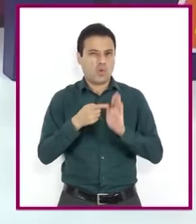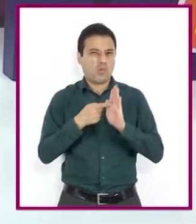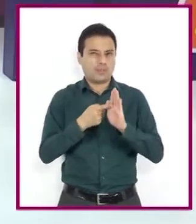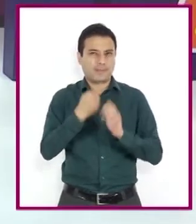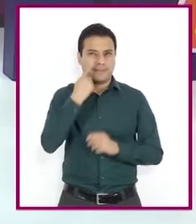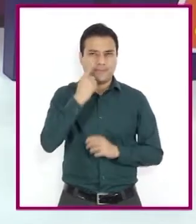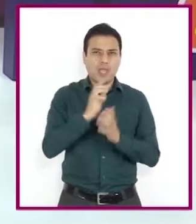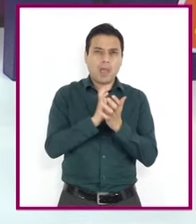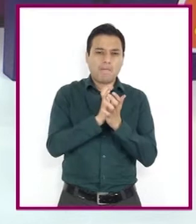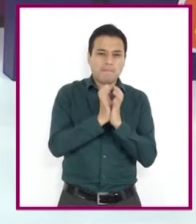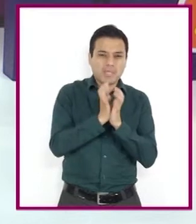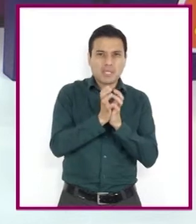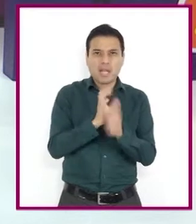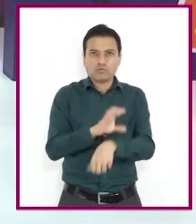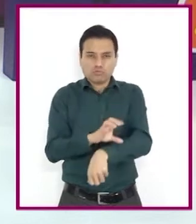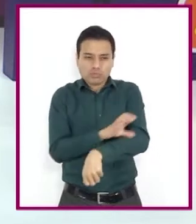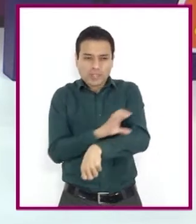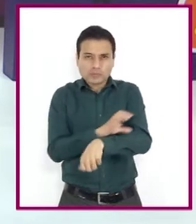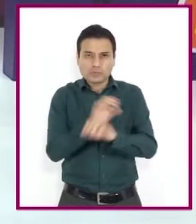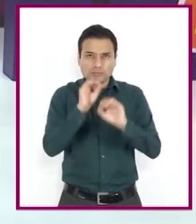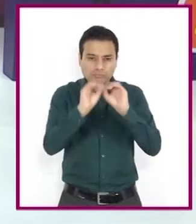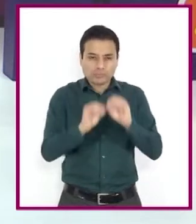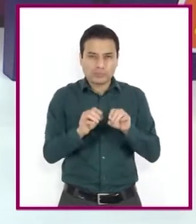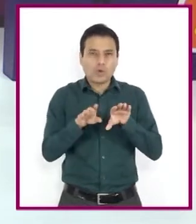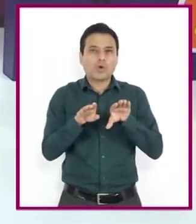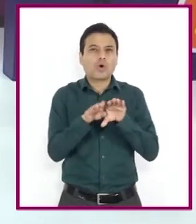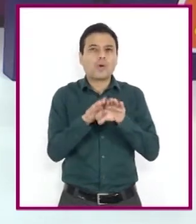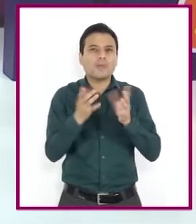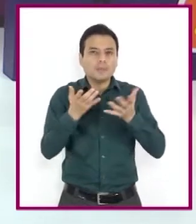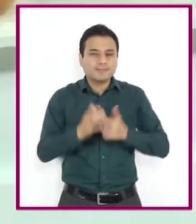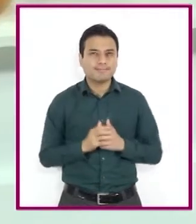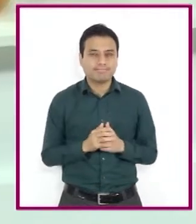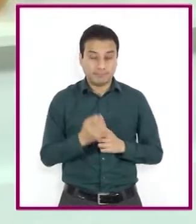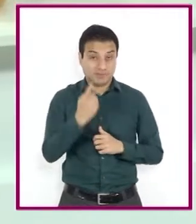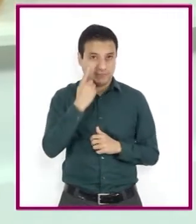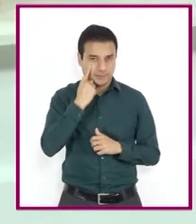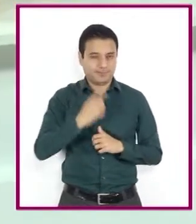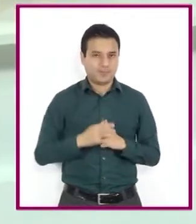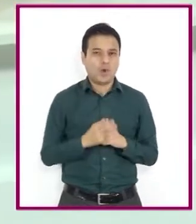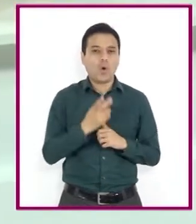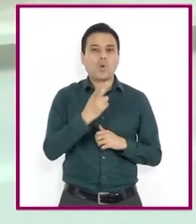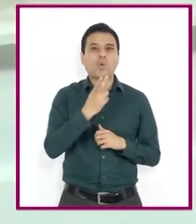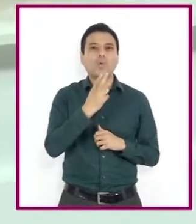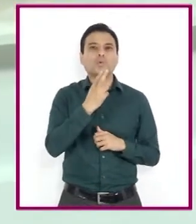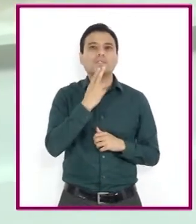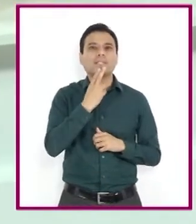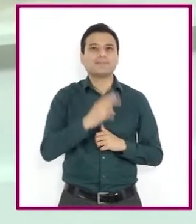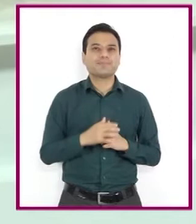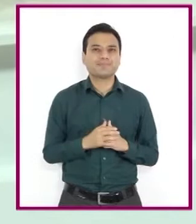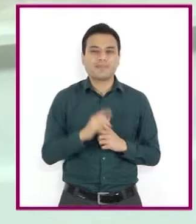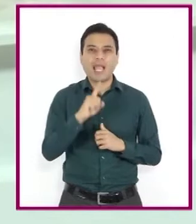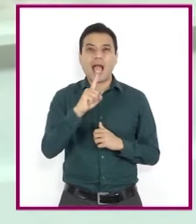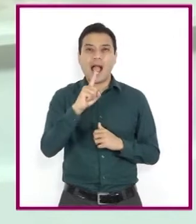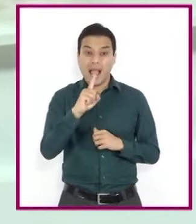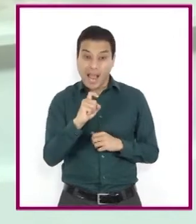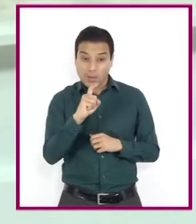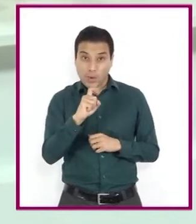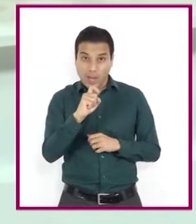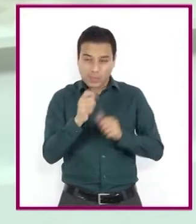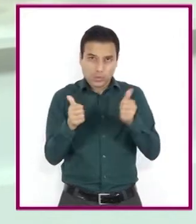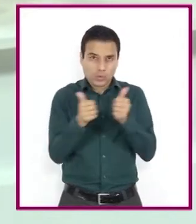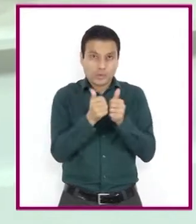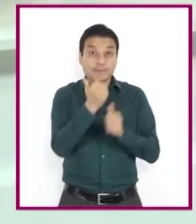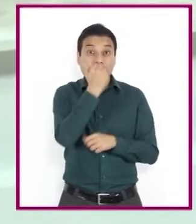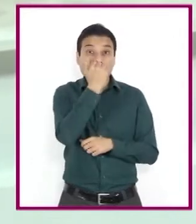piña y los duraznos. En este caso, se utiliza una disolución de agua con azúcar.